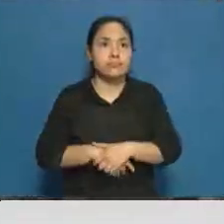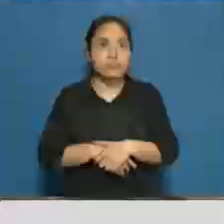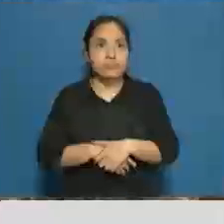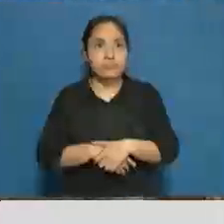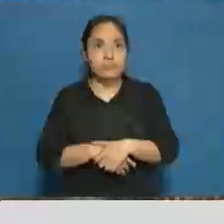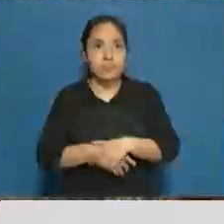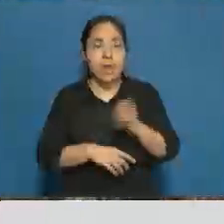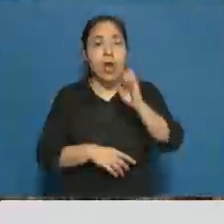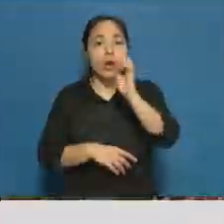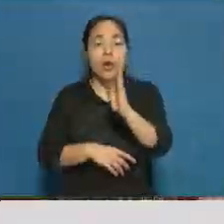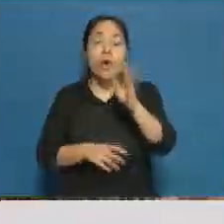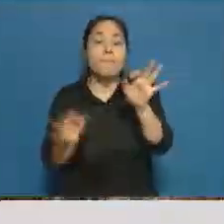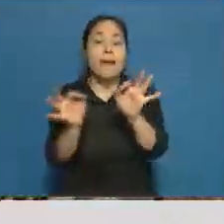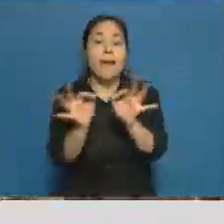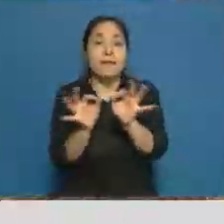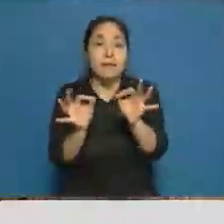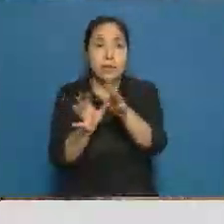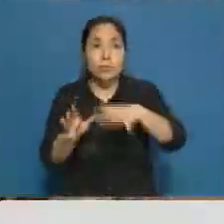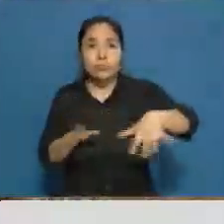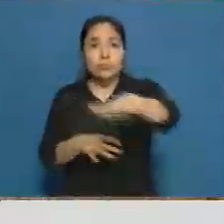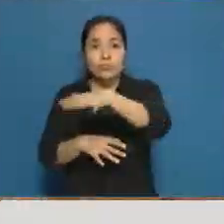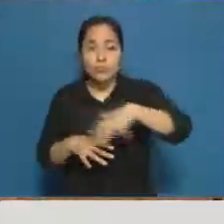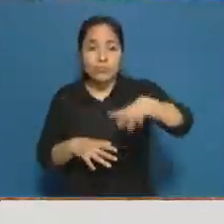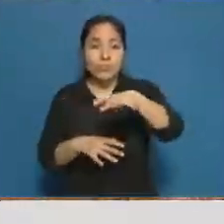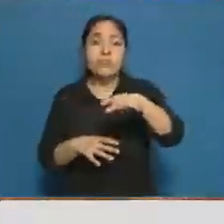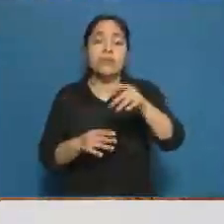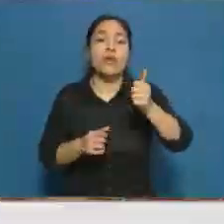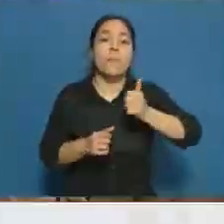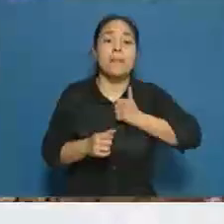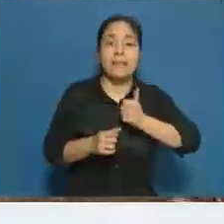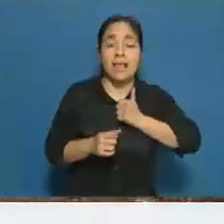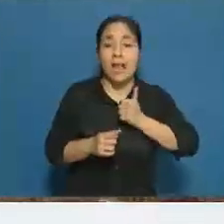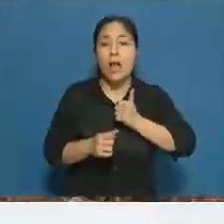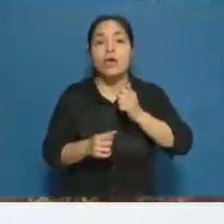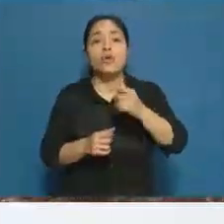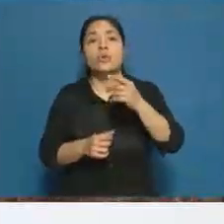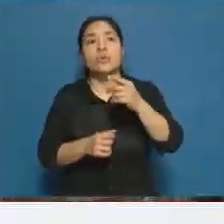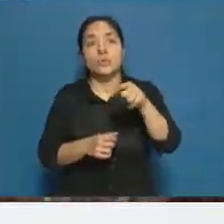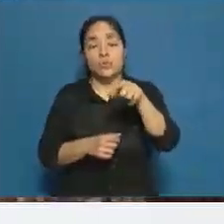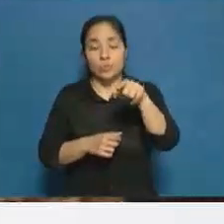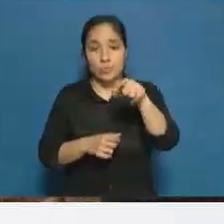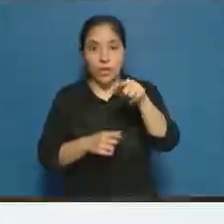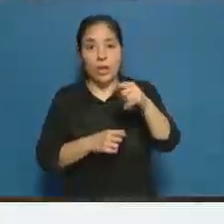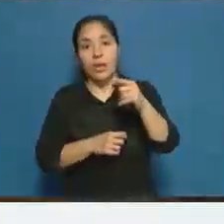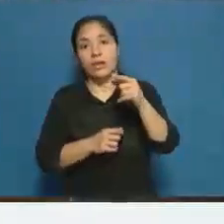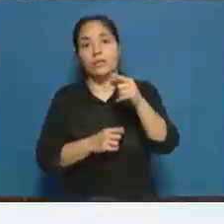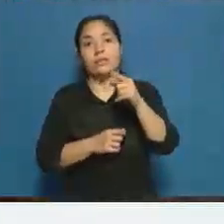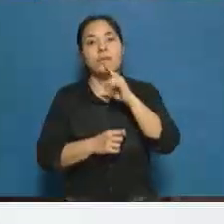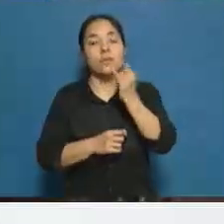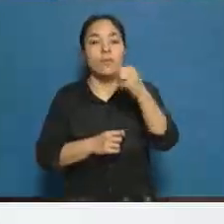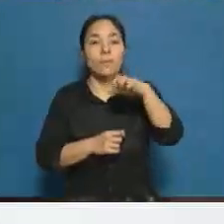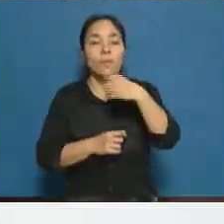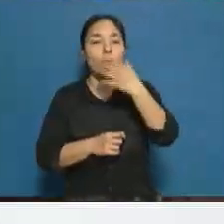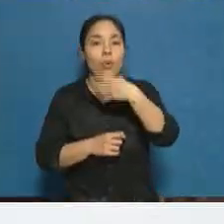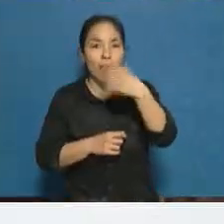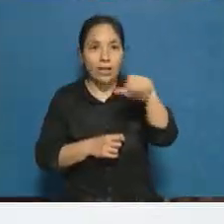El Club Malvinas Argentinas funciona en un predio del Regimiento de Infantería de Montaña 11 en Tupungato. Fue fundado hace casi 30 años.